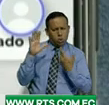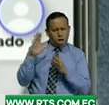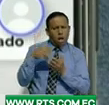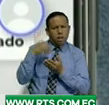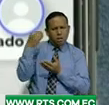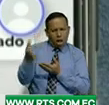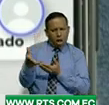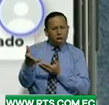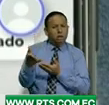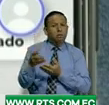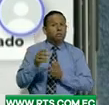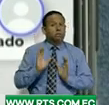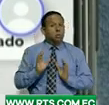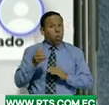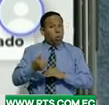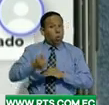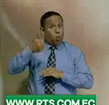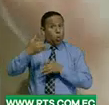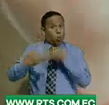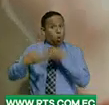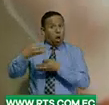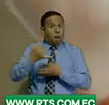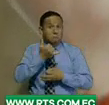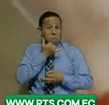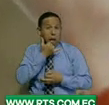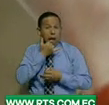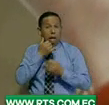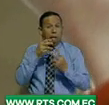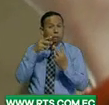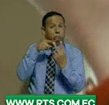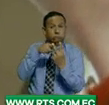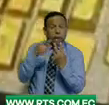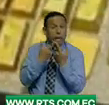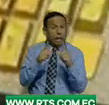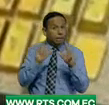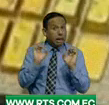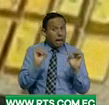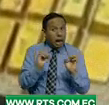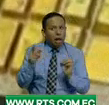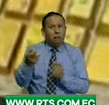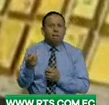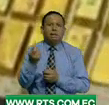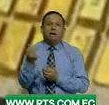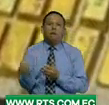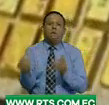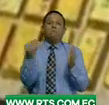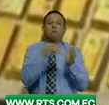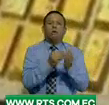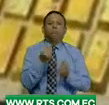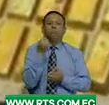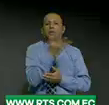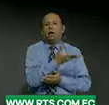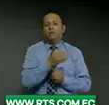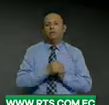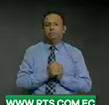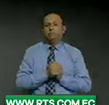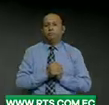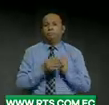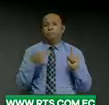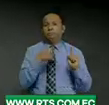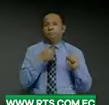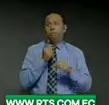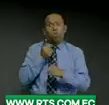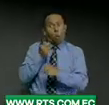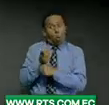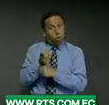salía mal curi Payo debía devolver el dinero dicha disposición dada por norero no le agradó al juez que en un